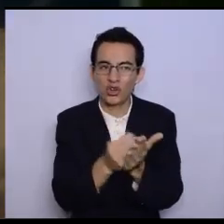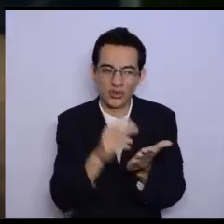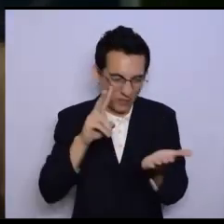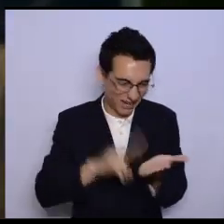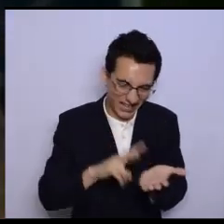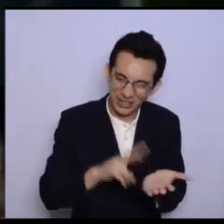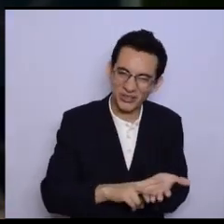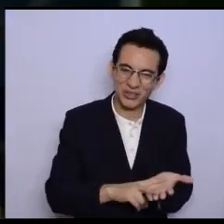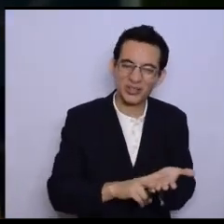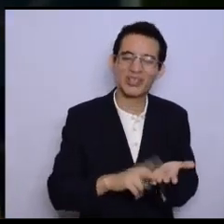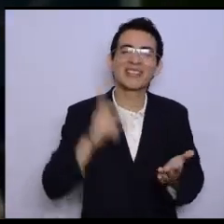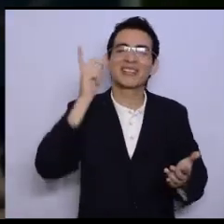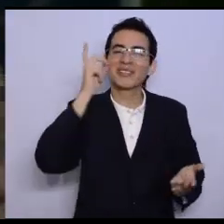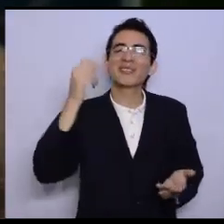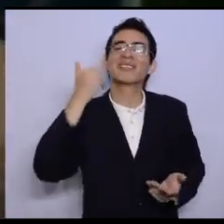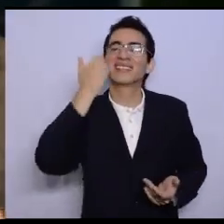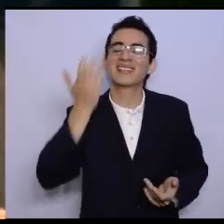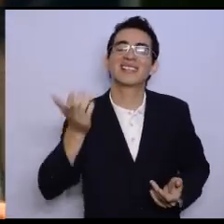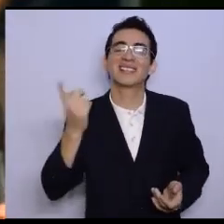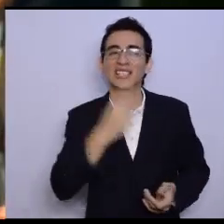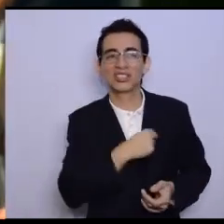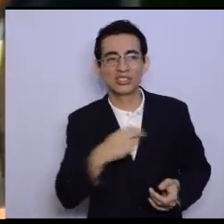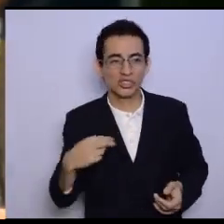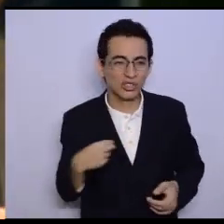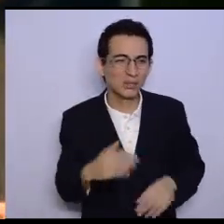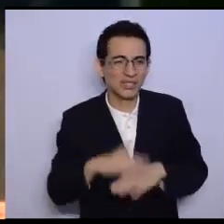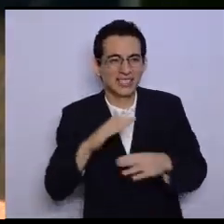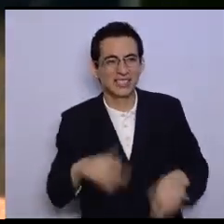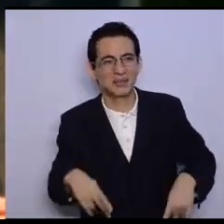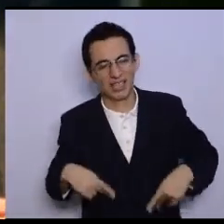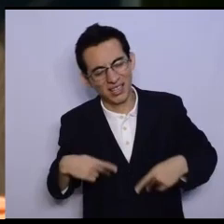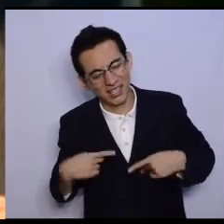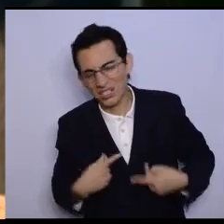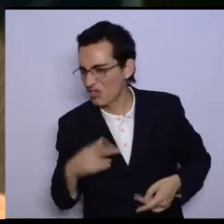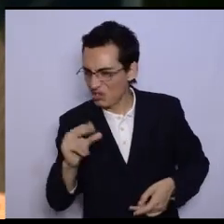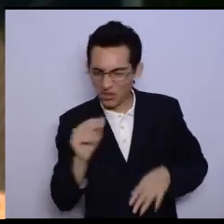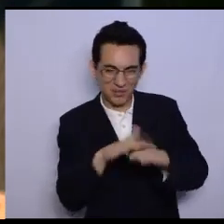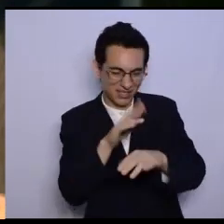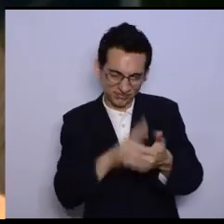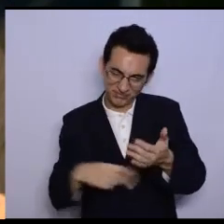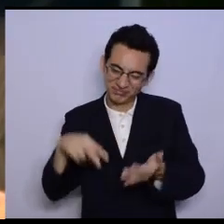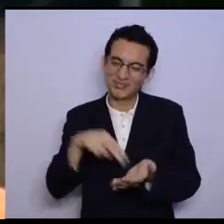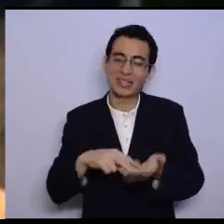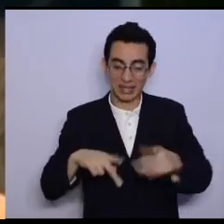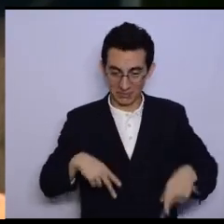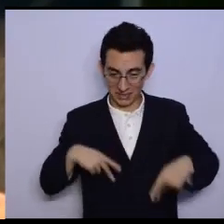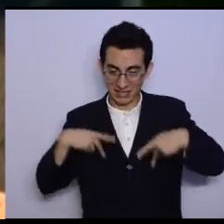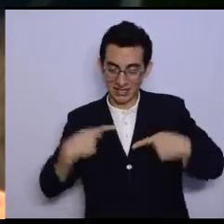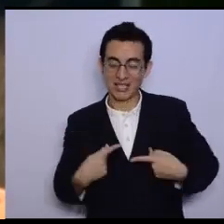De buena gana me gloriaré más bien en mis debilidades. Debilidades es una palabra que se traduce